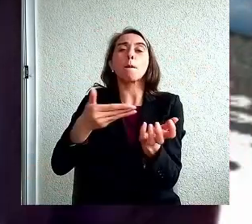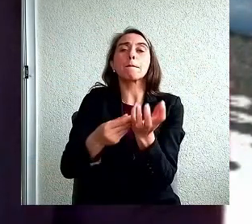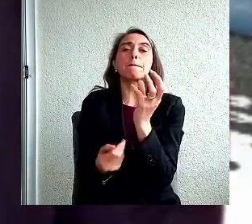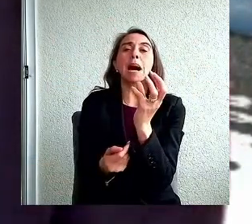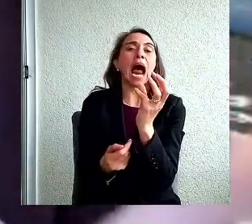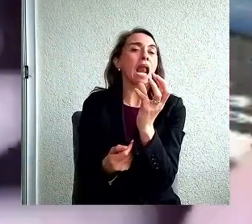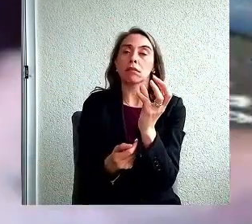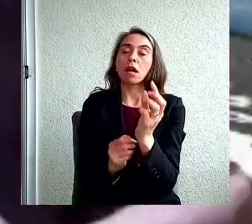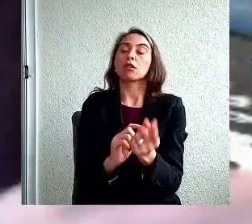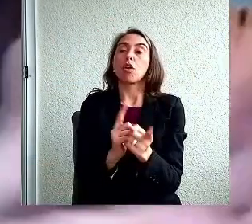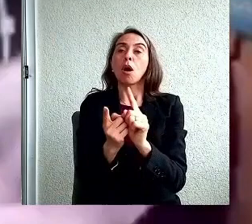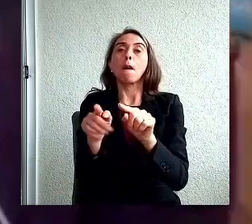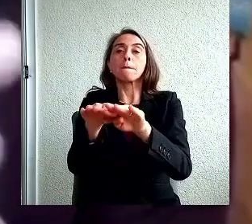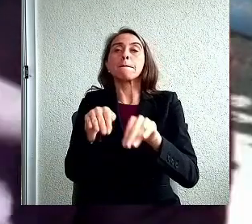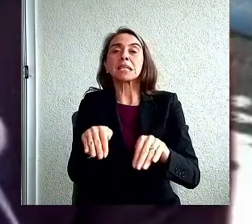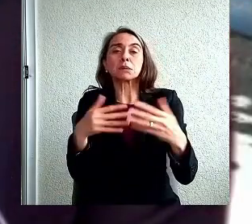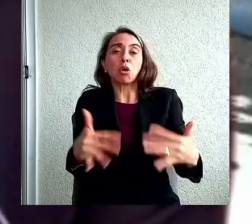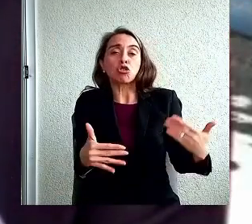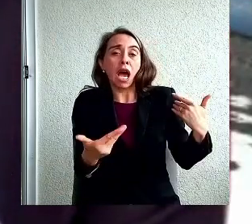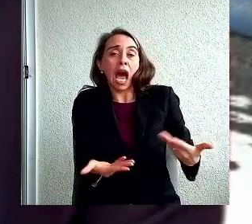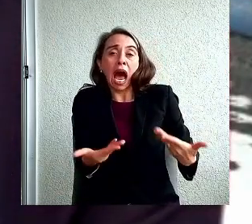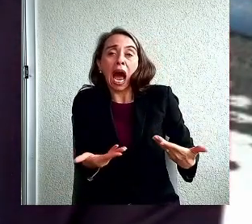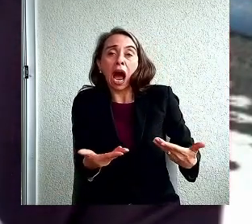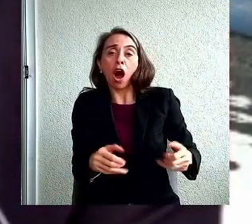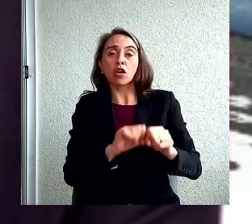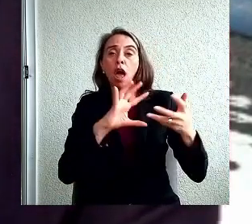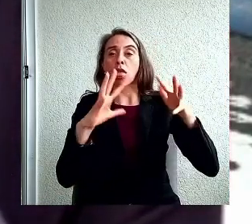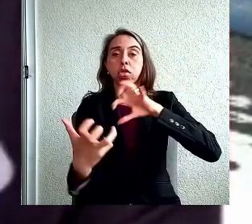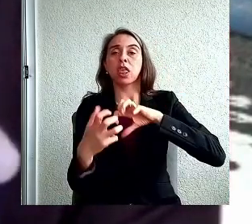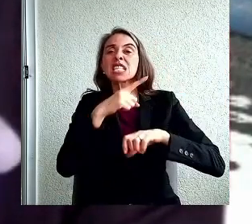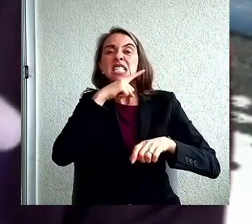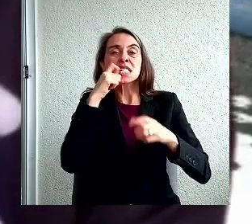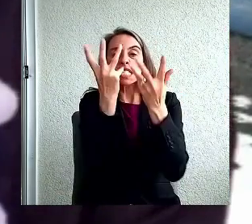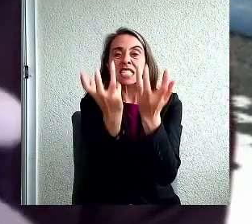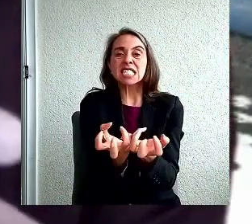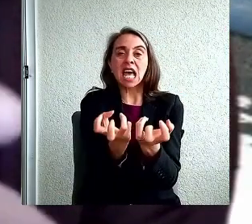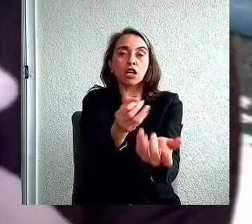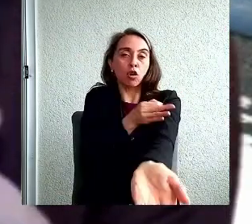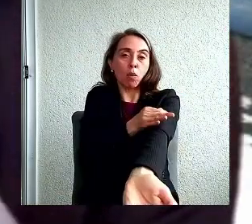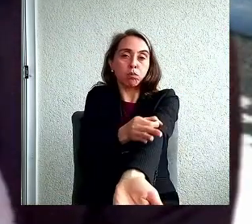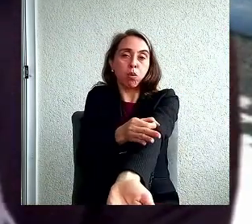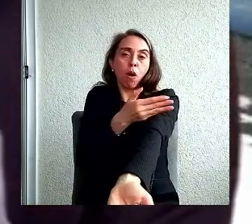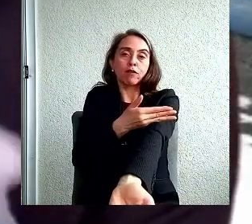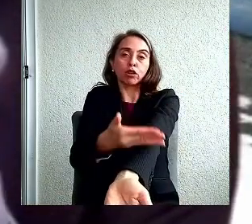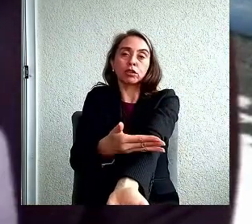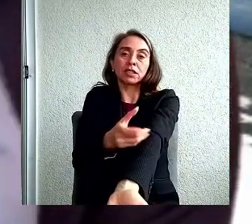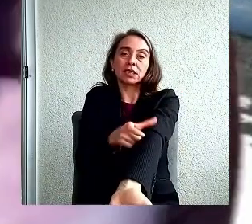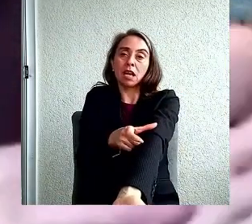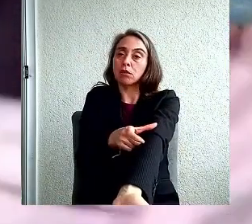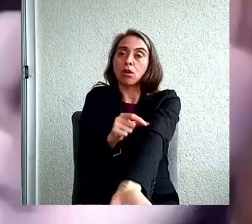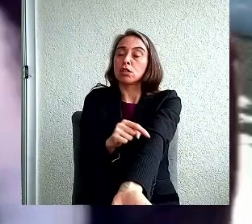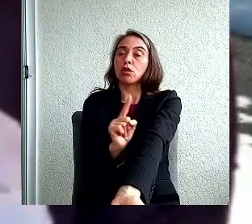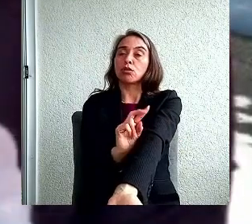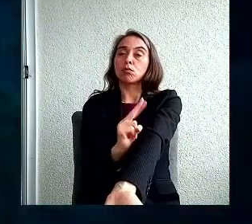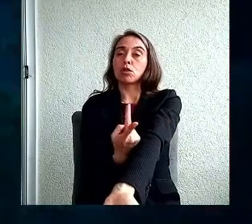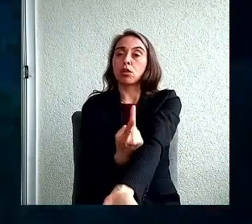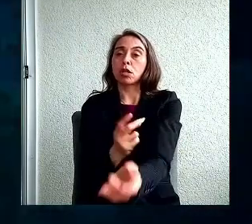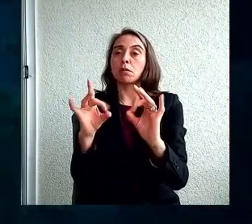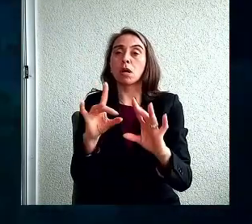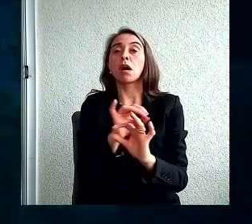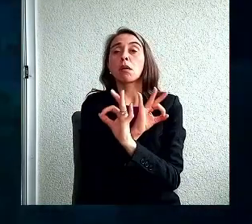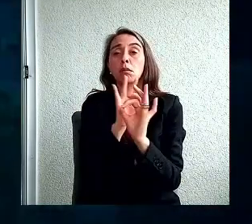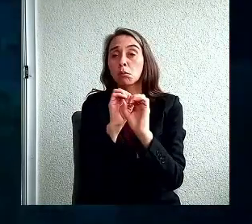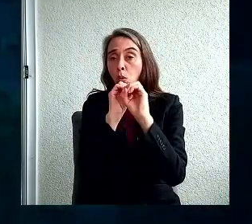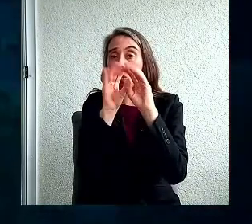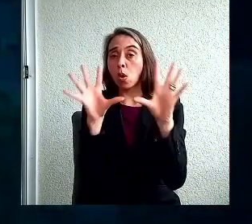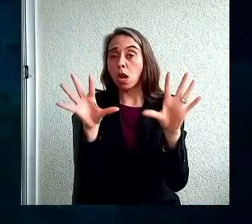está generando la zona central. Ya no va a cambiar el daño. Muy fuerte y claro, Angélica, es decir, no cometer los errores